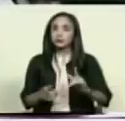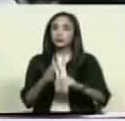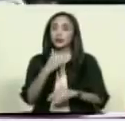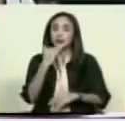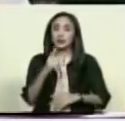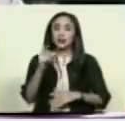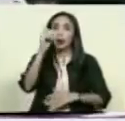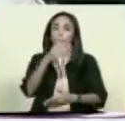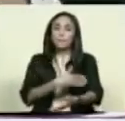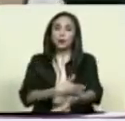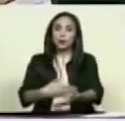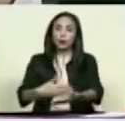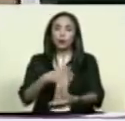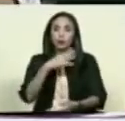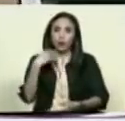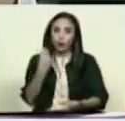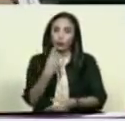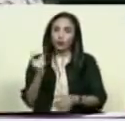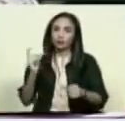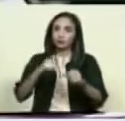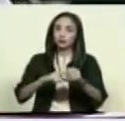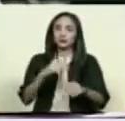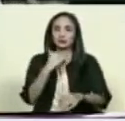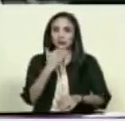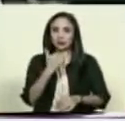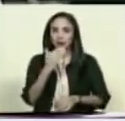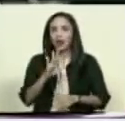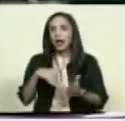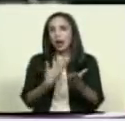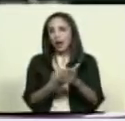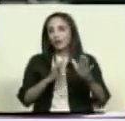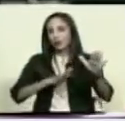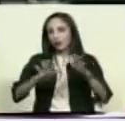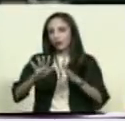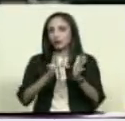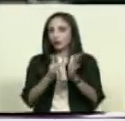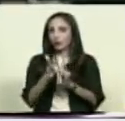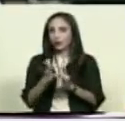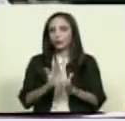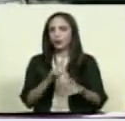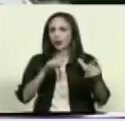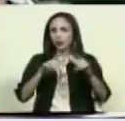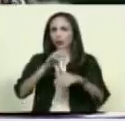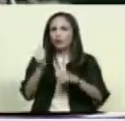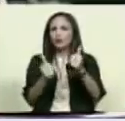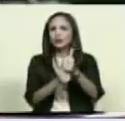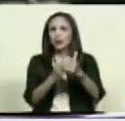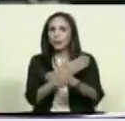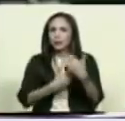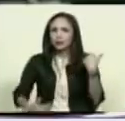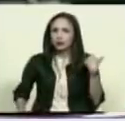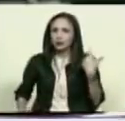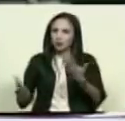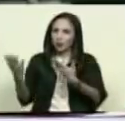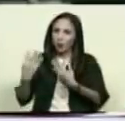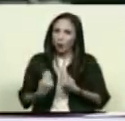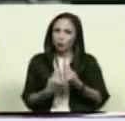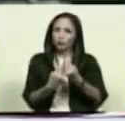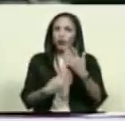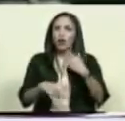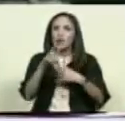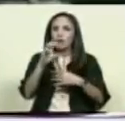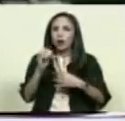millón de jóvenes inscritos e incorporados de aquí al 15 de abril. Ya estamos trabajando con Vicepresidencia Ejecutiva para que sea a través de la aplicación